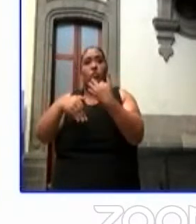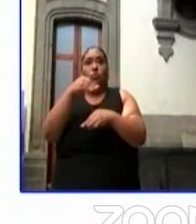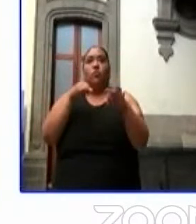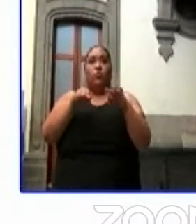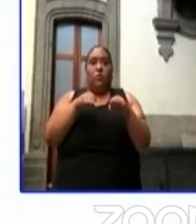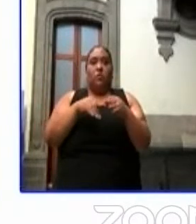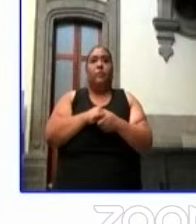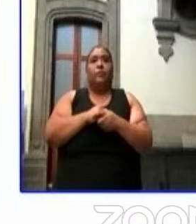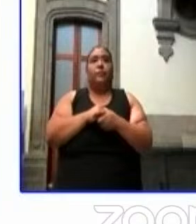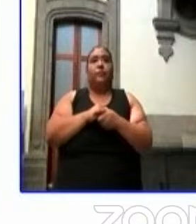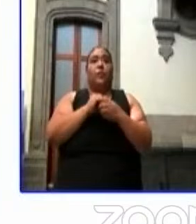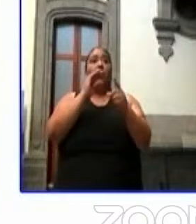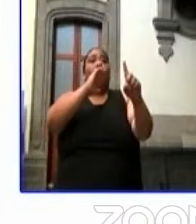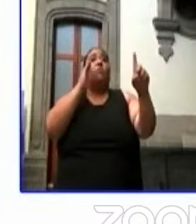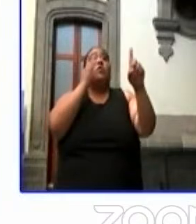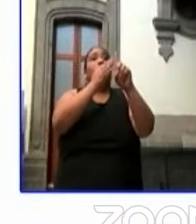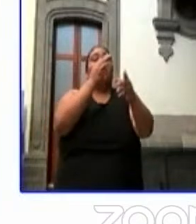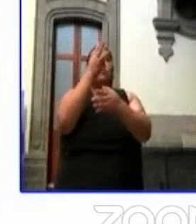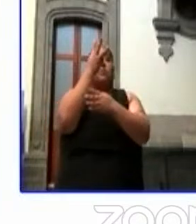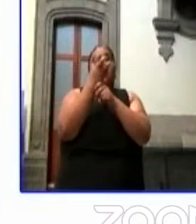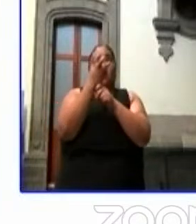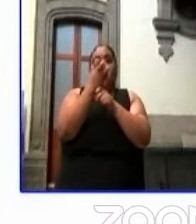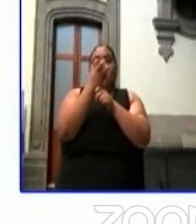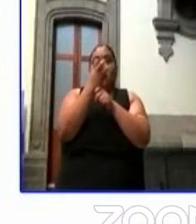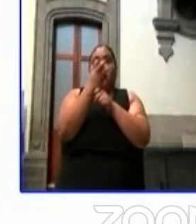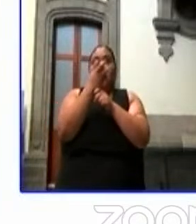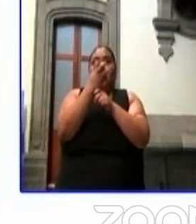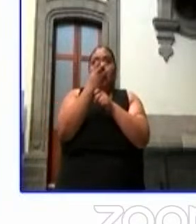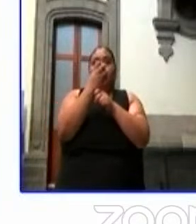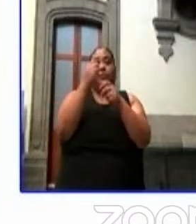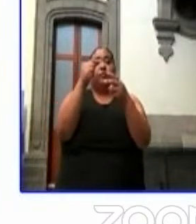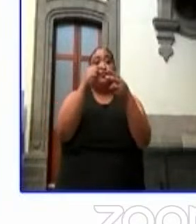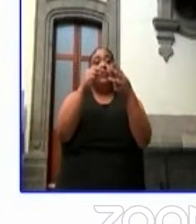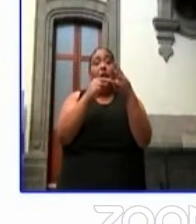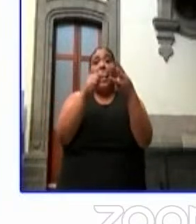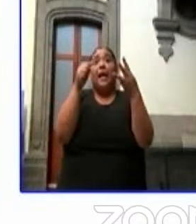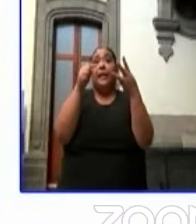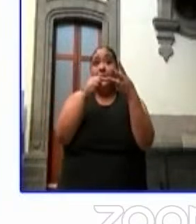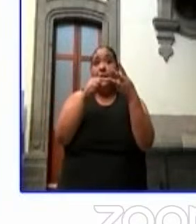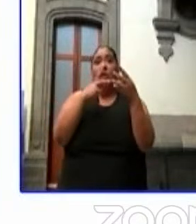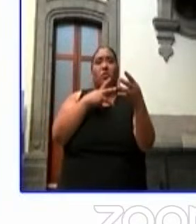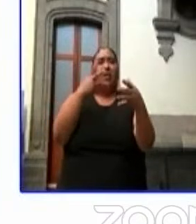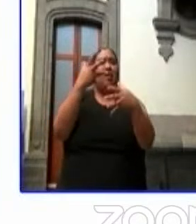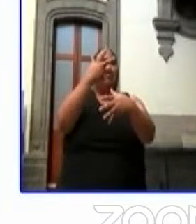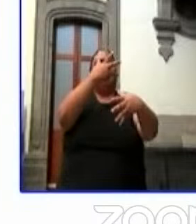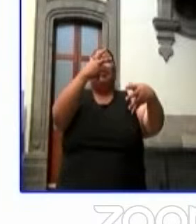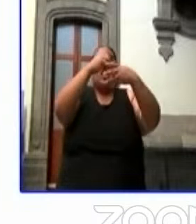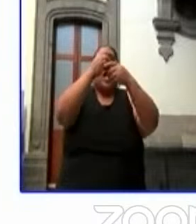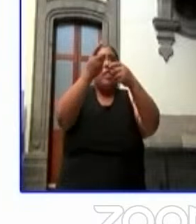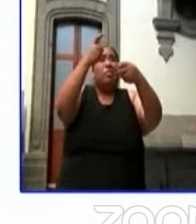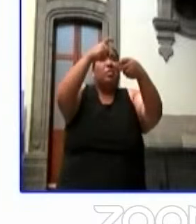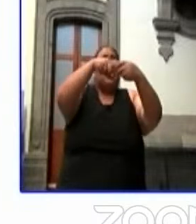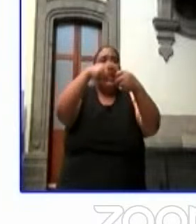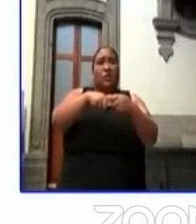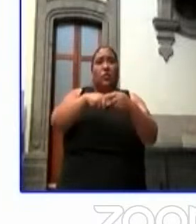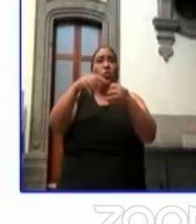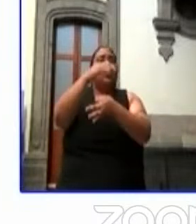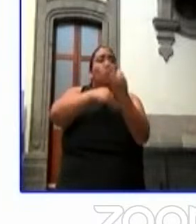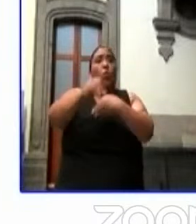El objetivo 3. Estos 3 objetivos pertenecen al gran componente de políticas